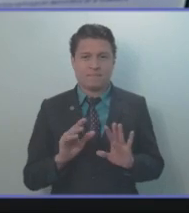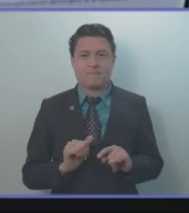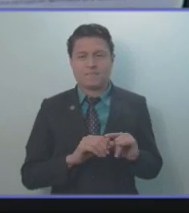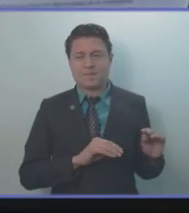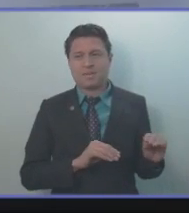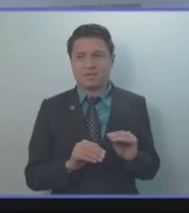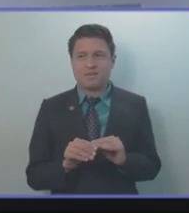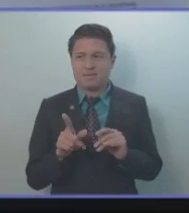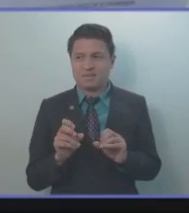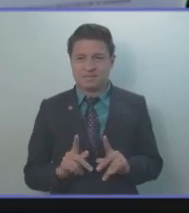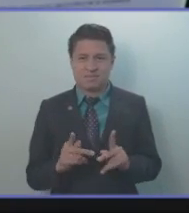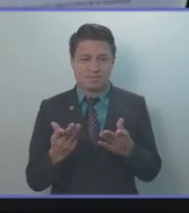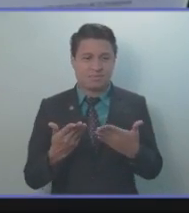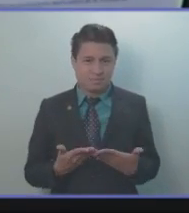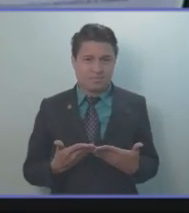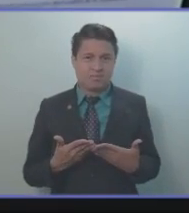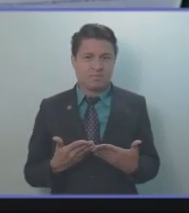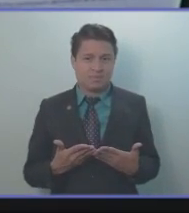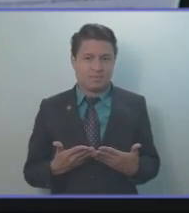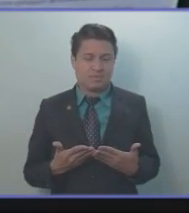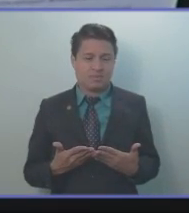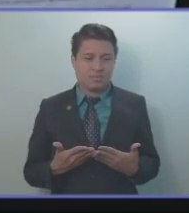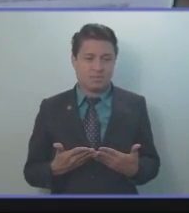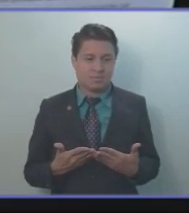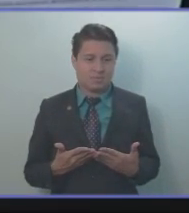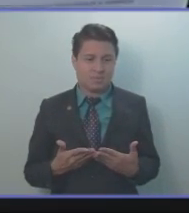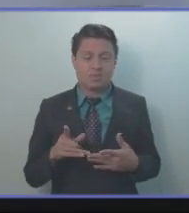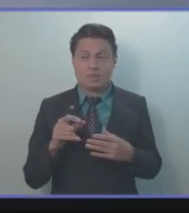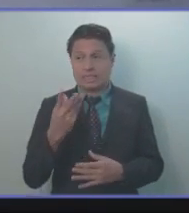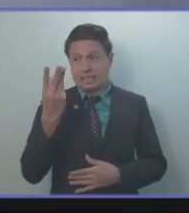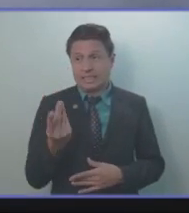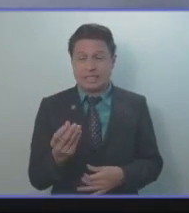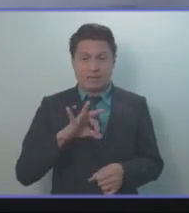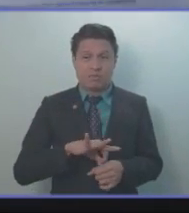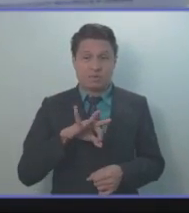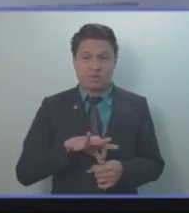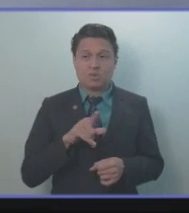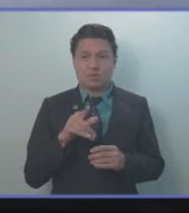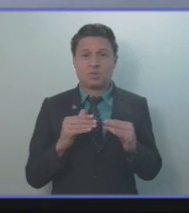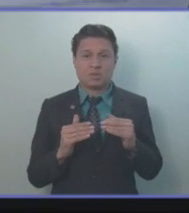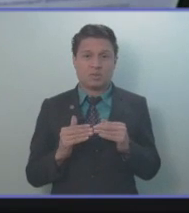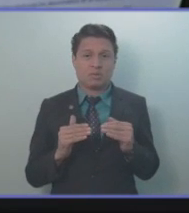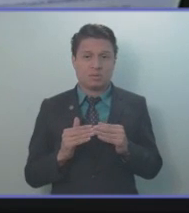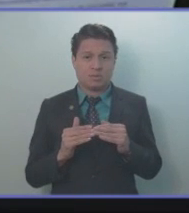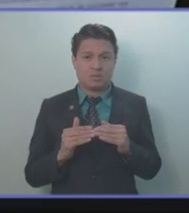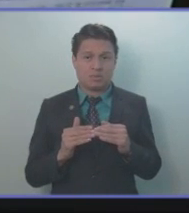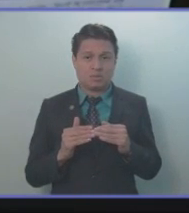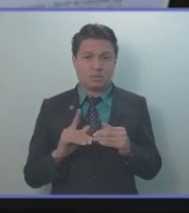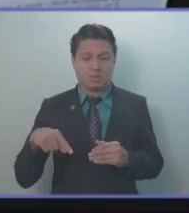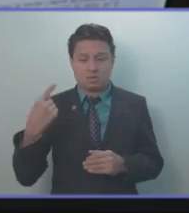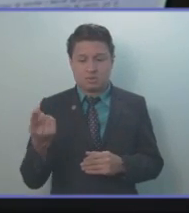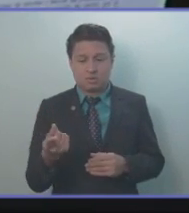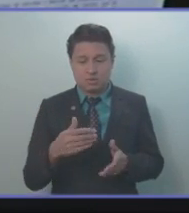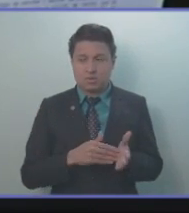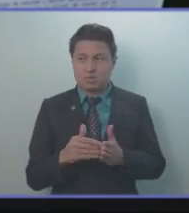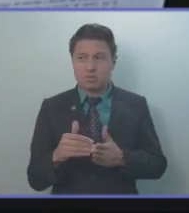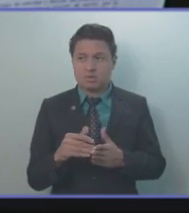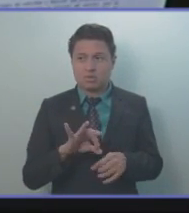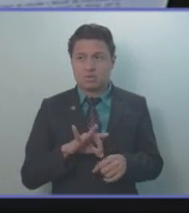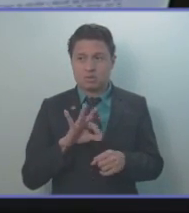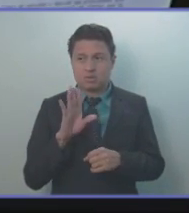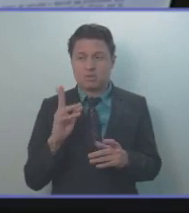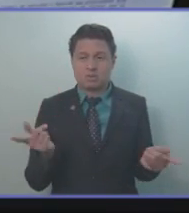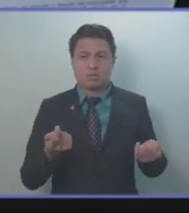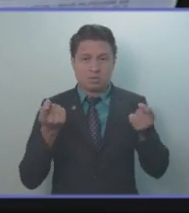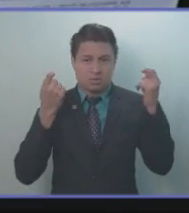oportuno permitir que tengan validez únicamente el día de las elecciones, así como también tengan validez el día de las elecciones en